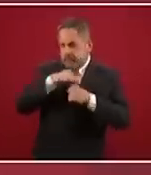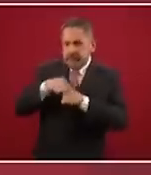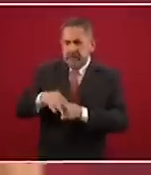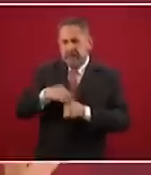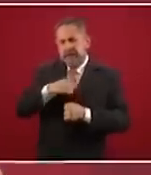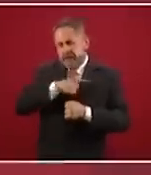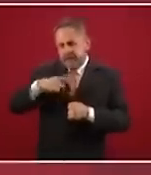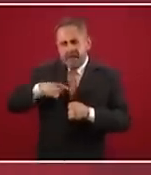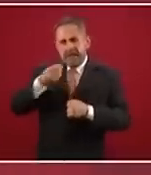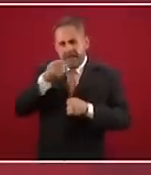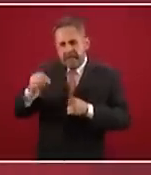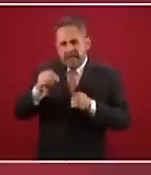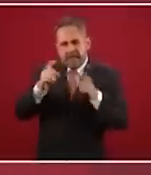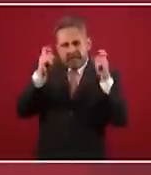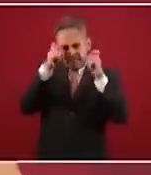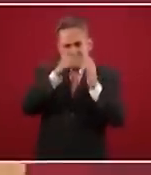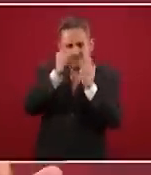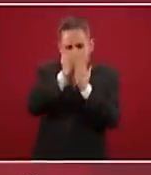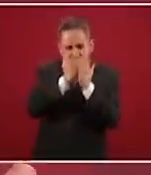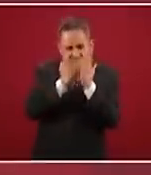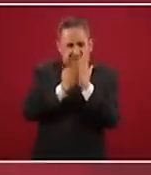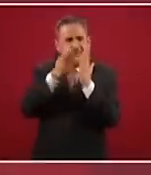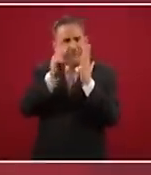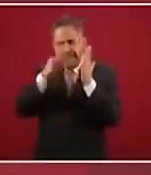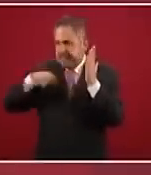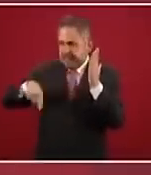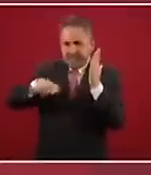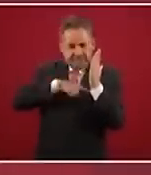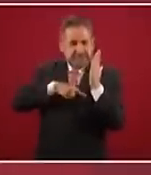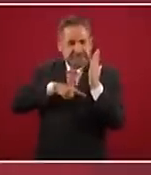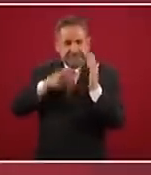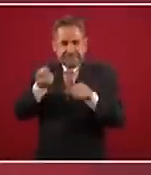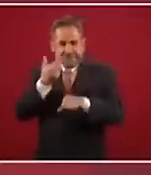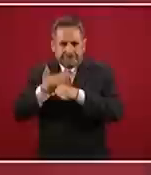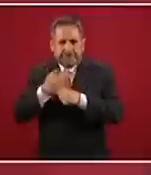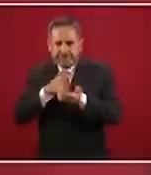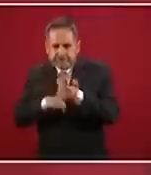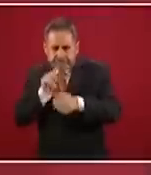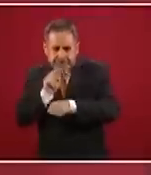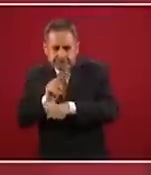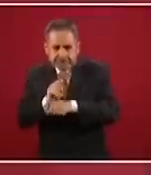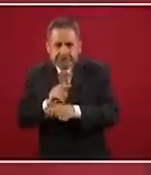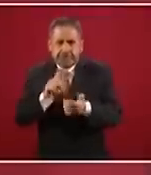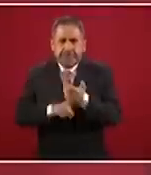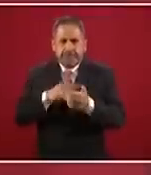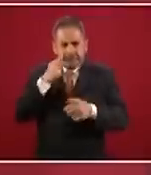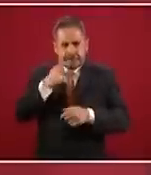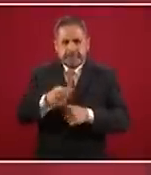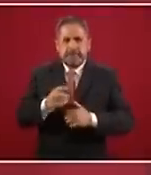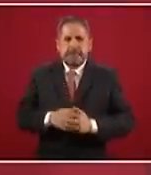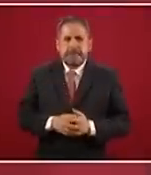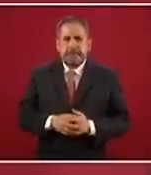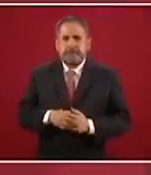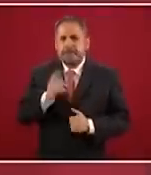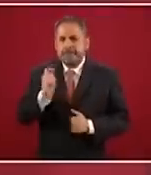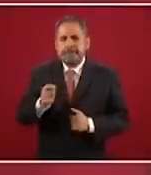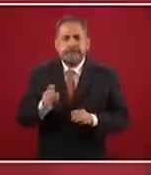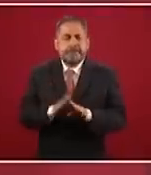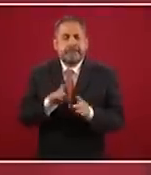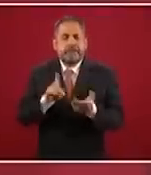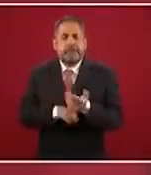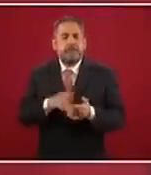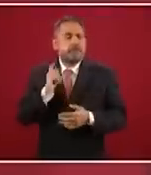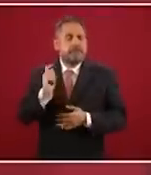tiene obviamente sus complejidades, pero que nosotros vamos a dar seguimiento. Justamente tiene que ver también con